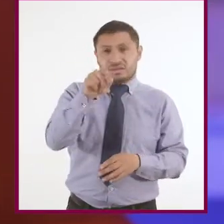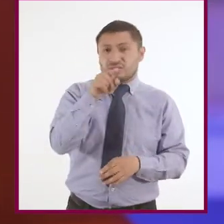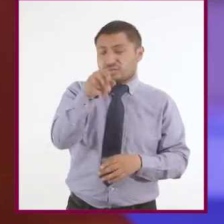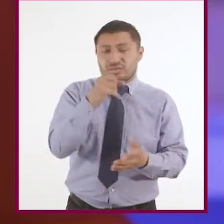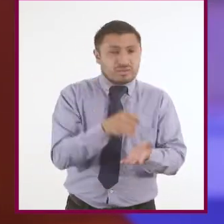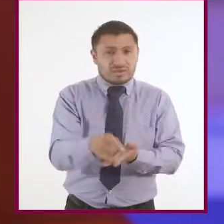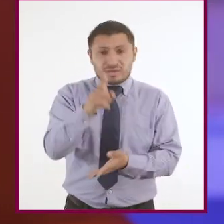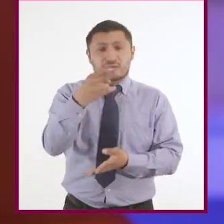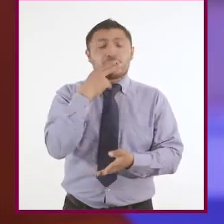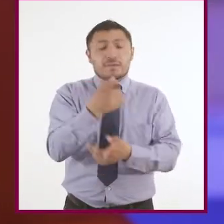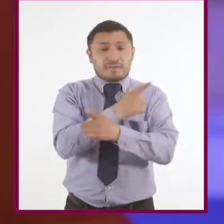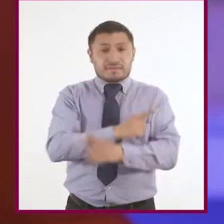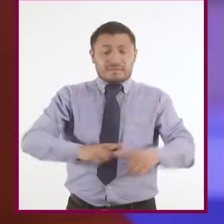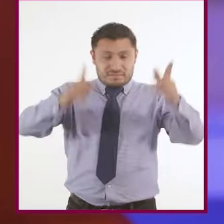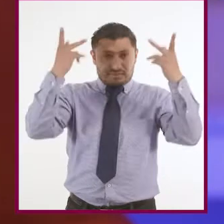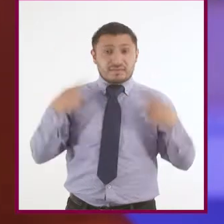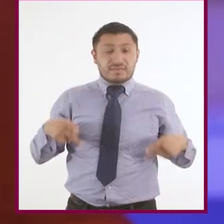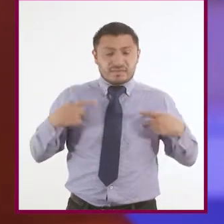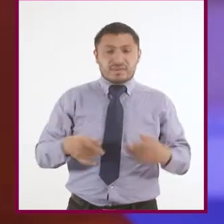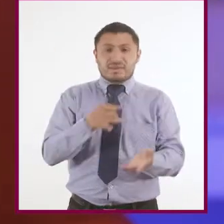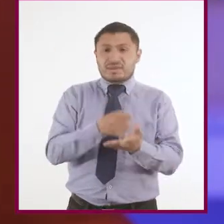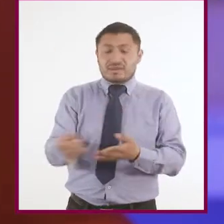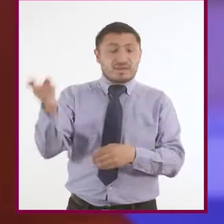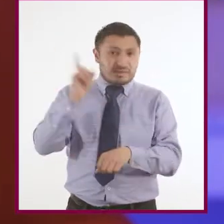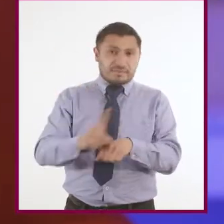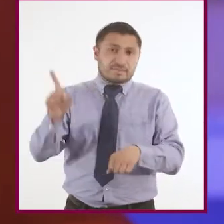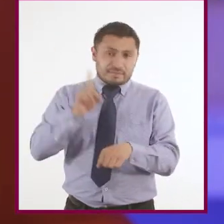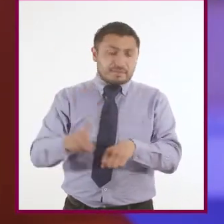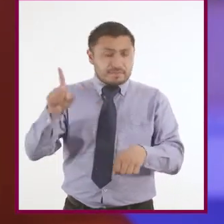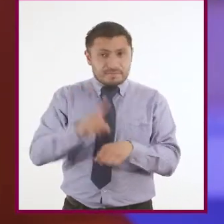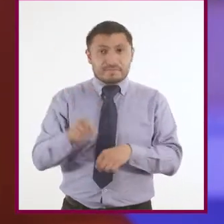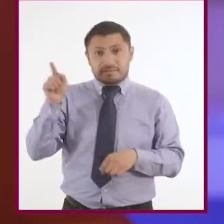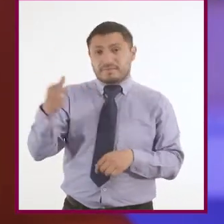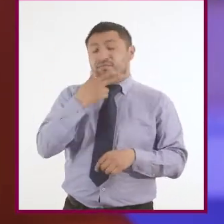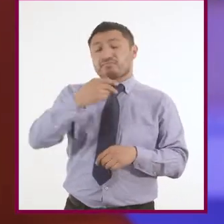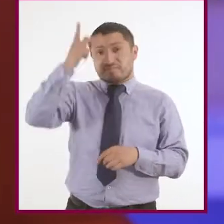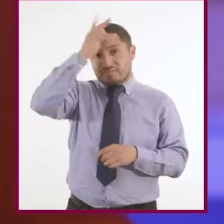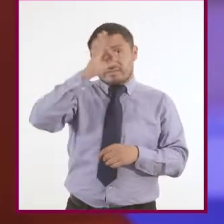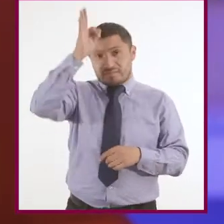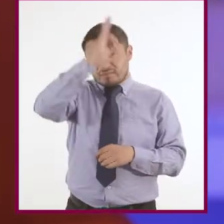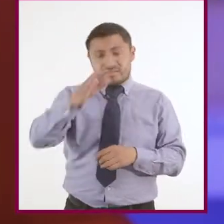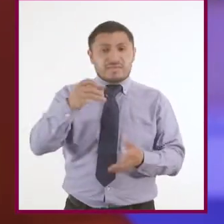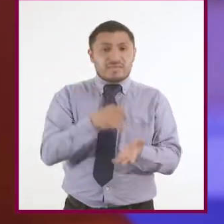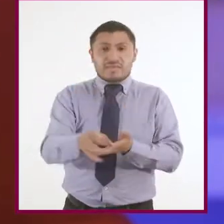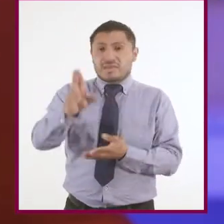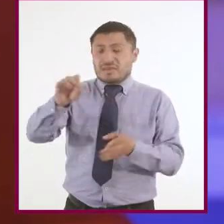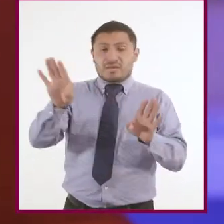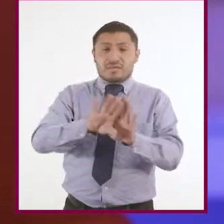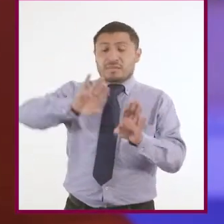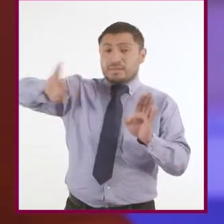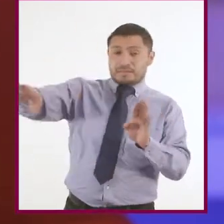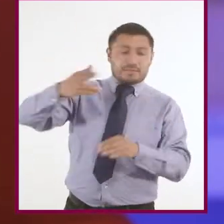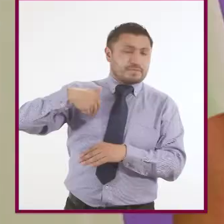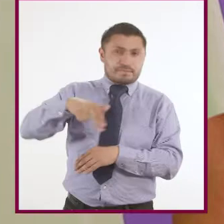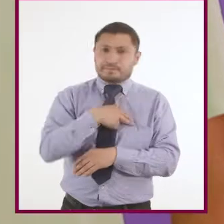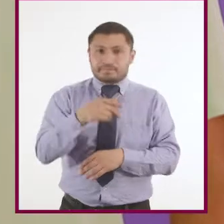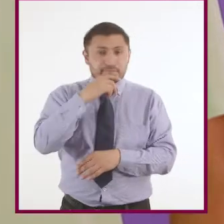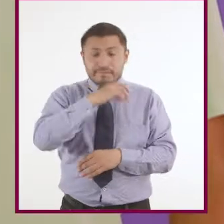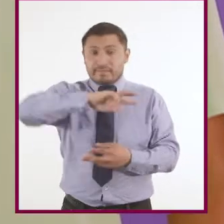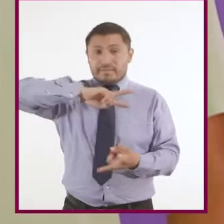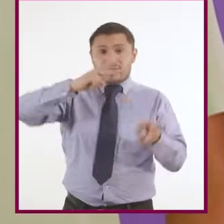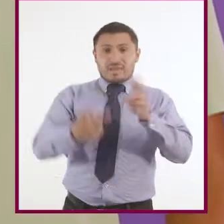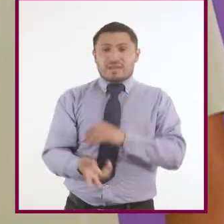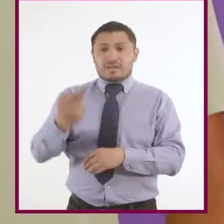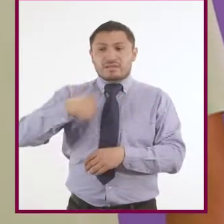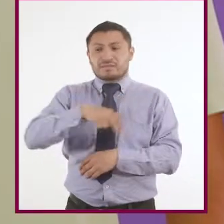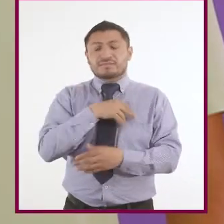libertad. Los seres humanos tomamos decisiones todo el tiempo, y para este filósofo nuestras decisiones no son ajenos a nosotras y nosotros mismos, sino que